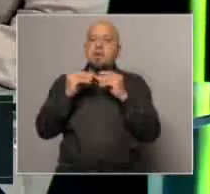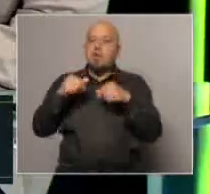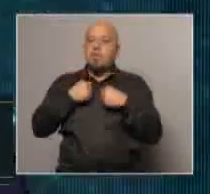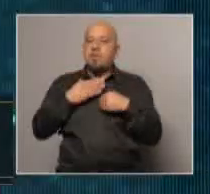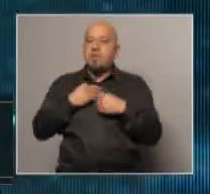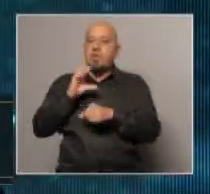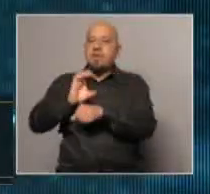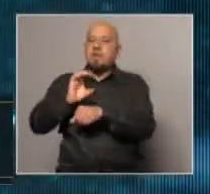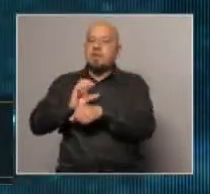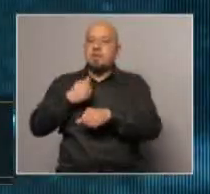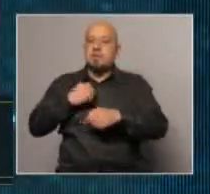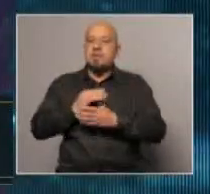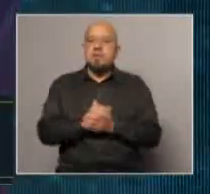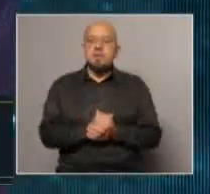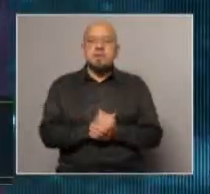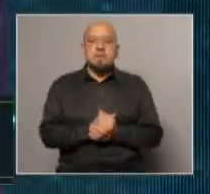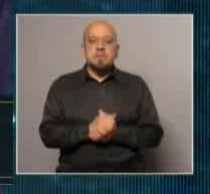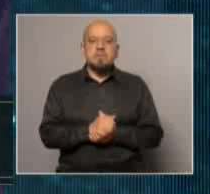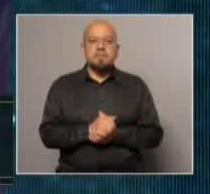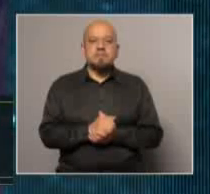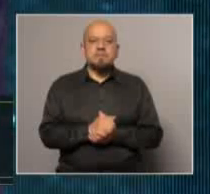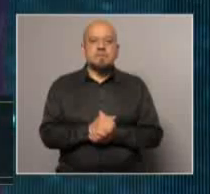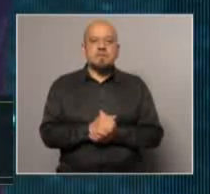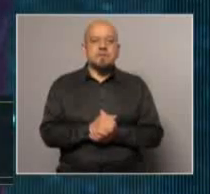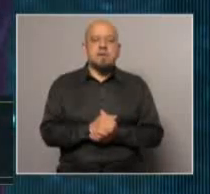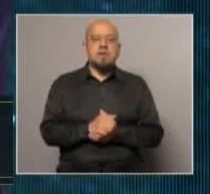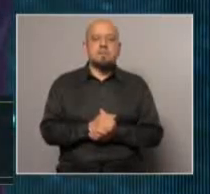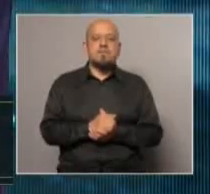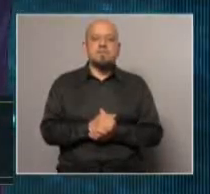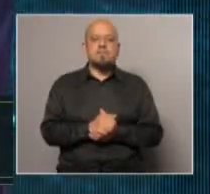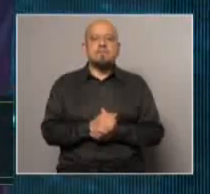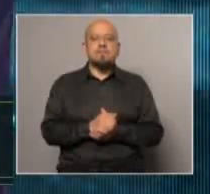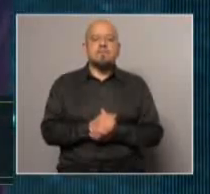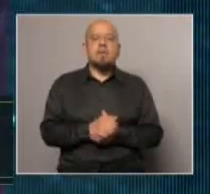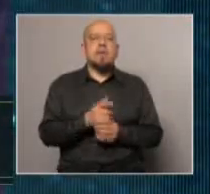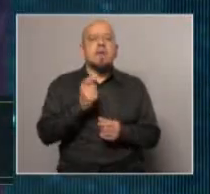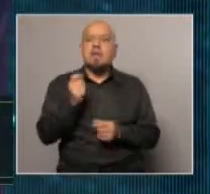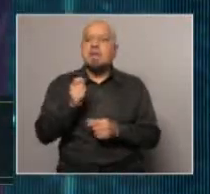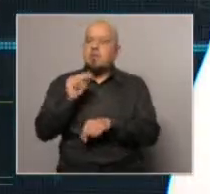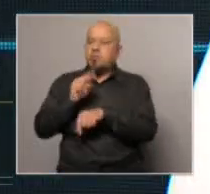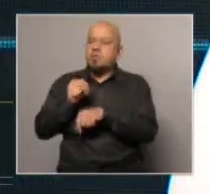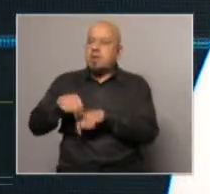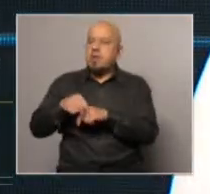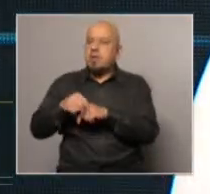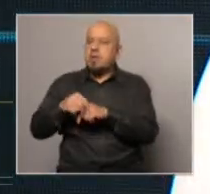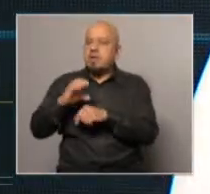era dato. Bueno, empecemos por lo primero. ¿Quién usa cannabis en el Uruguay?